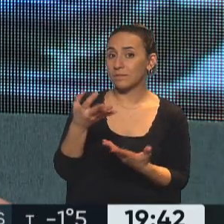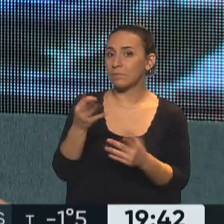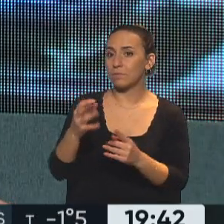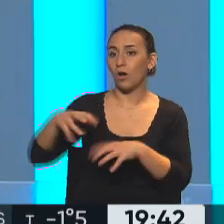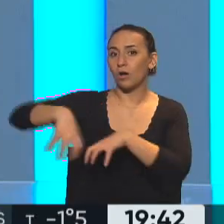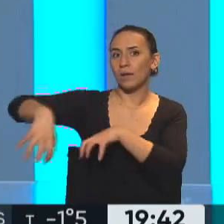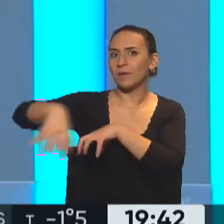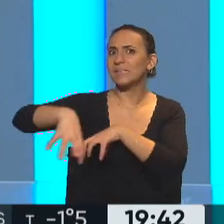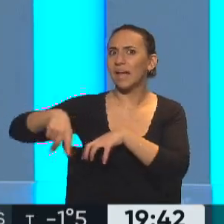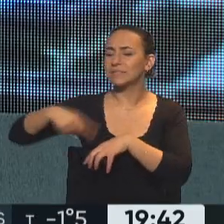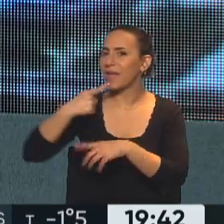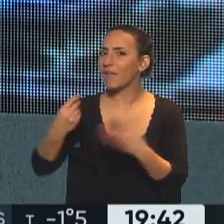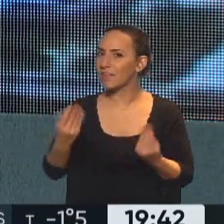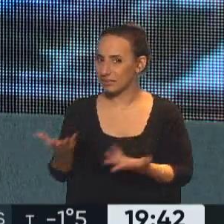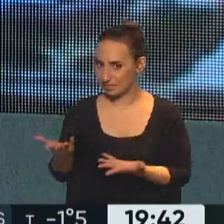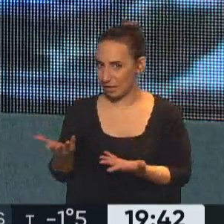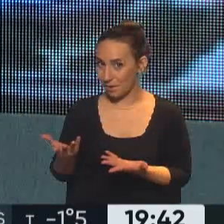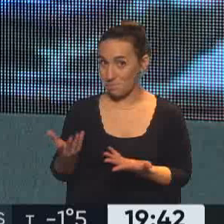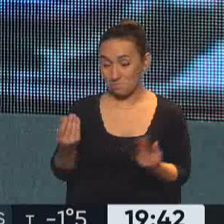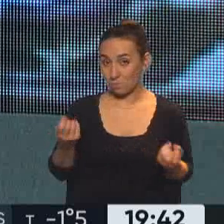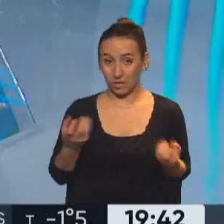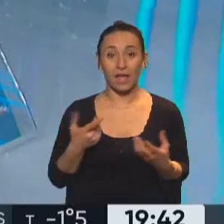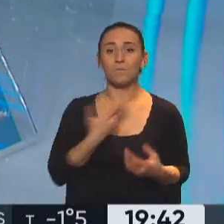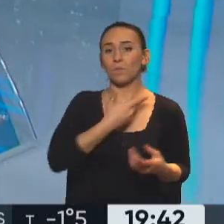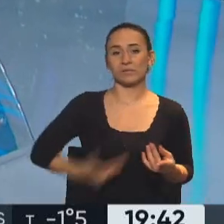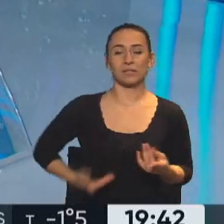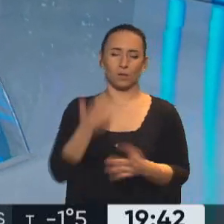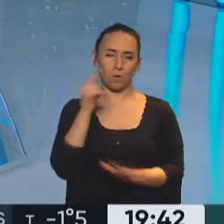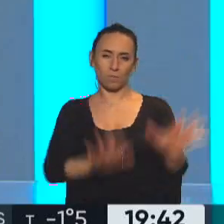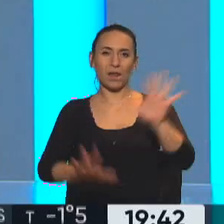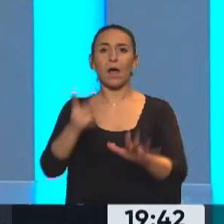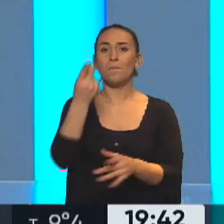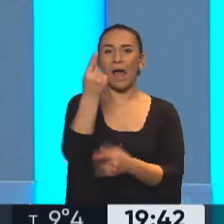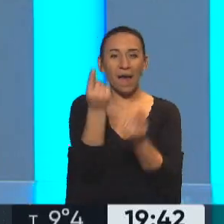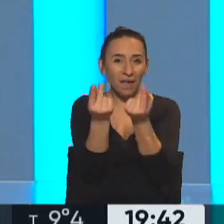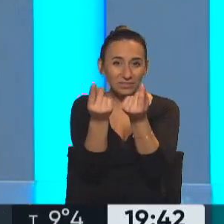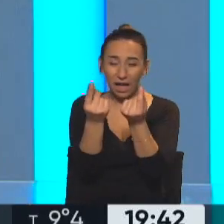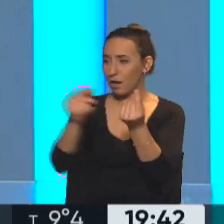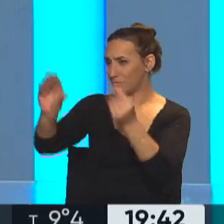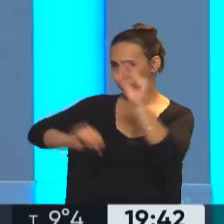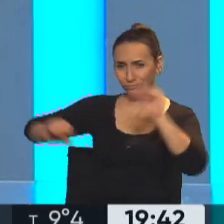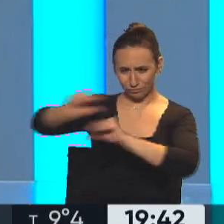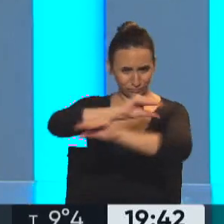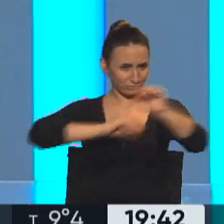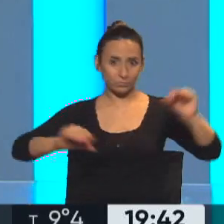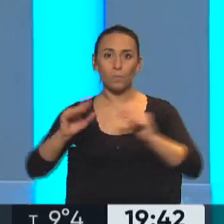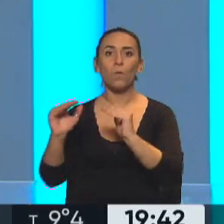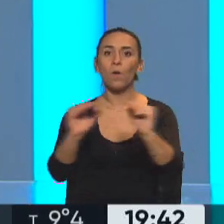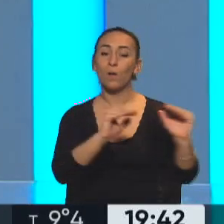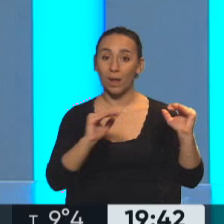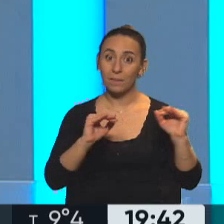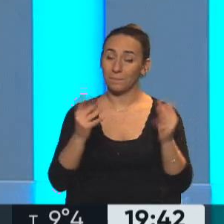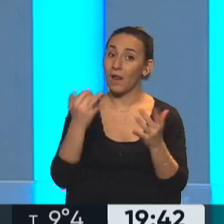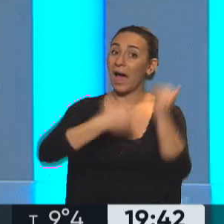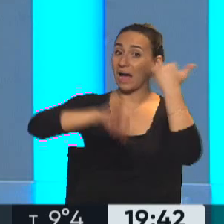sectores, precisamente, porque está haciendo como una redistribución, ¿no?, de los ingresos. Sí, totalmente. De hecho, bueno, si se ven algunas acciones y la bolsa empezó a